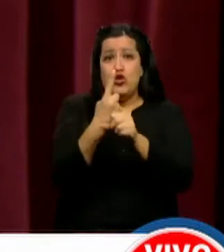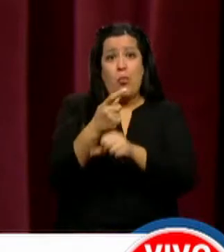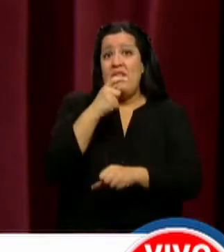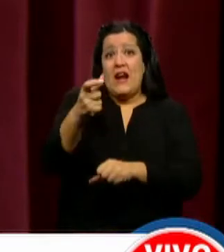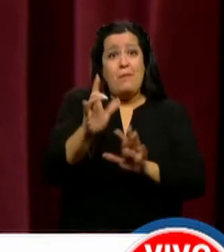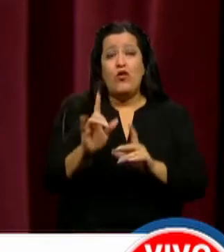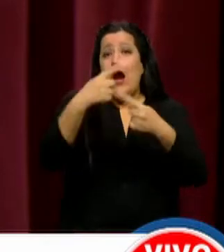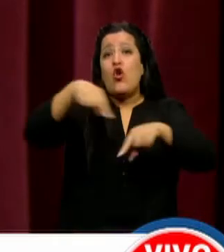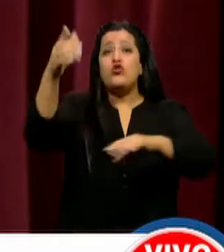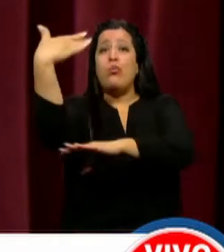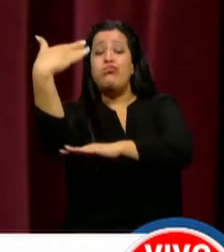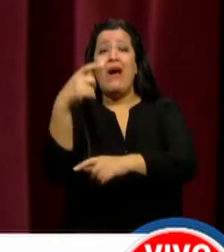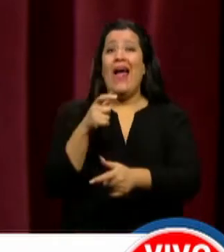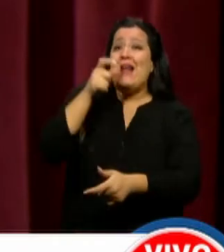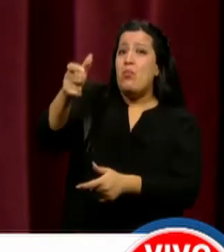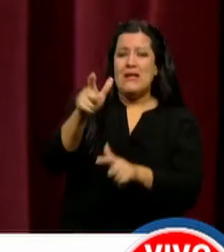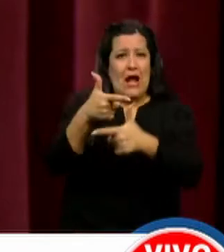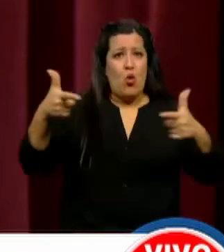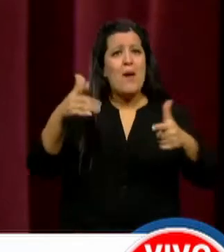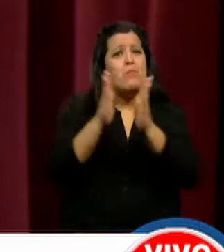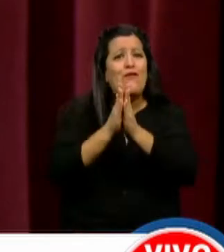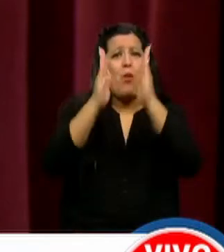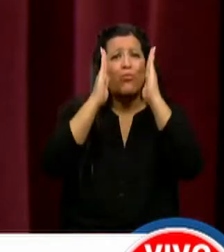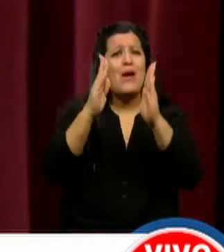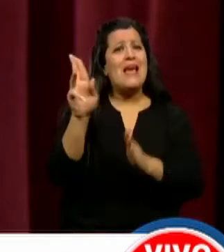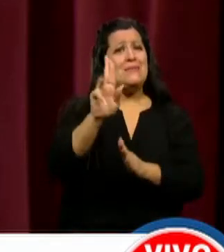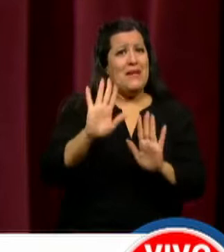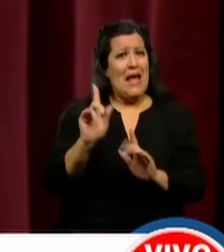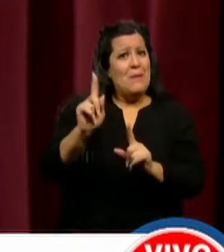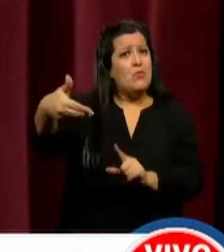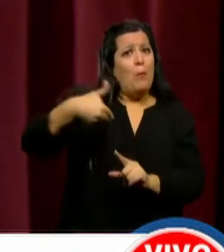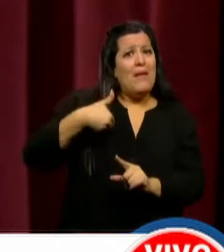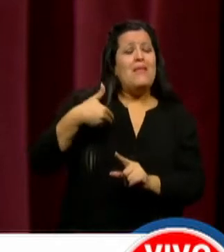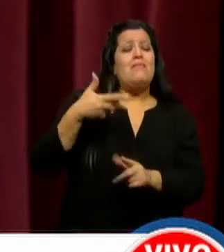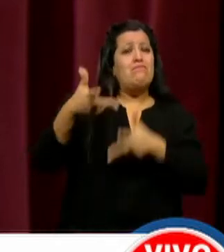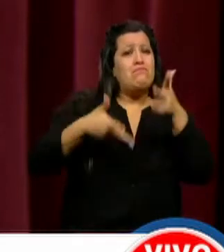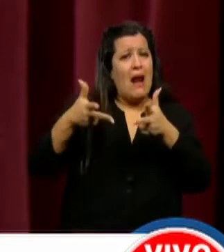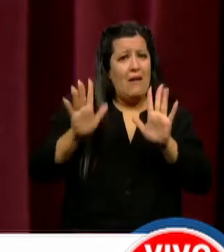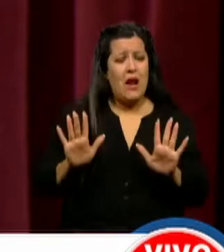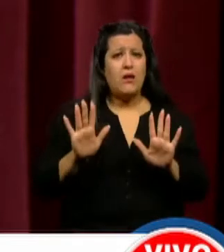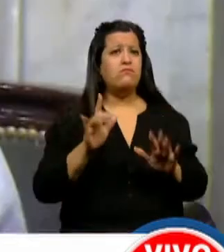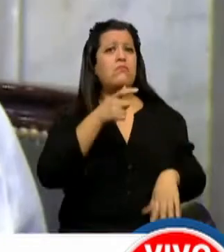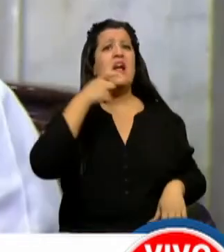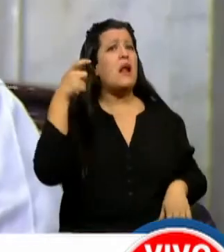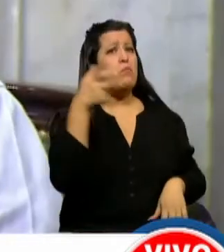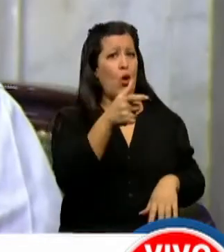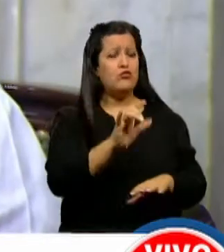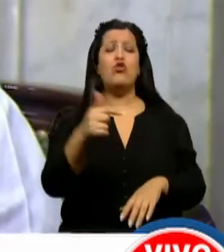responden las cuestiones de privilegio. Por favor, concéntrese en la cuestión de privilegio planteada por usted. Está contesto corriendo el tiempo. Con nombre,